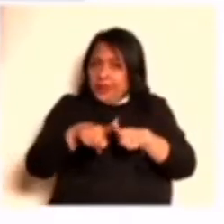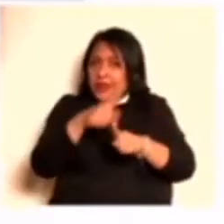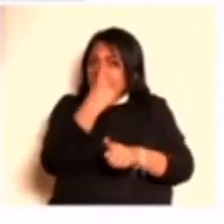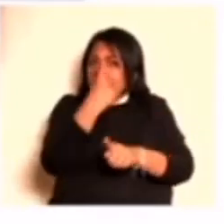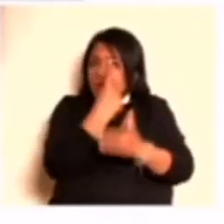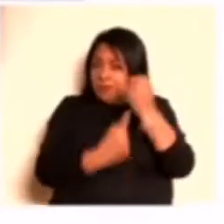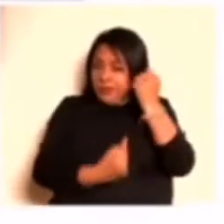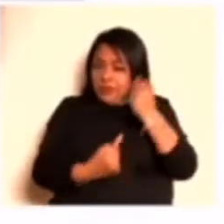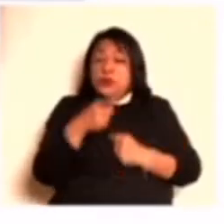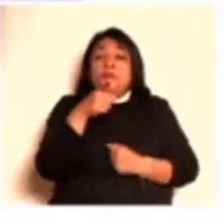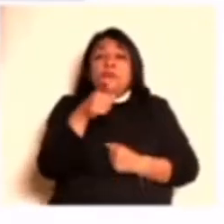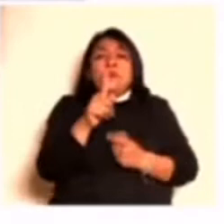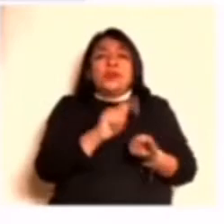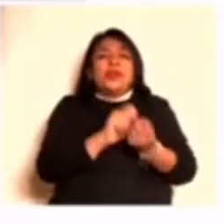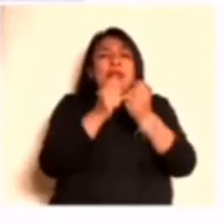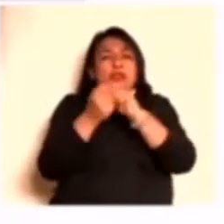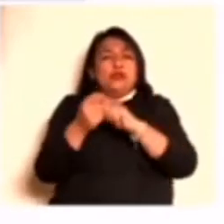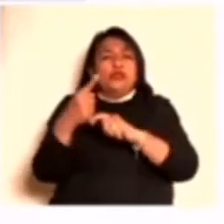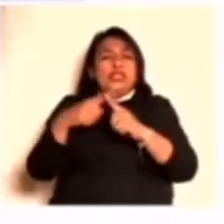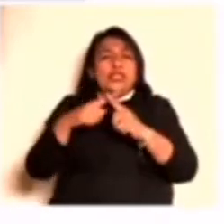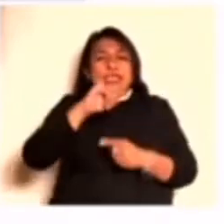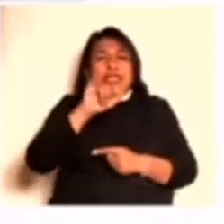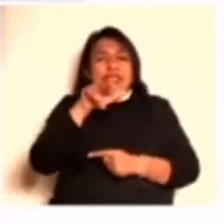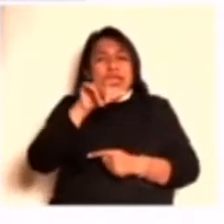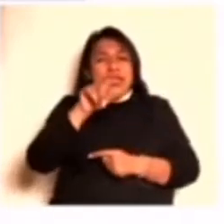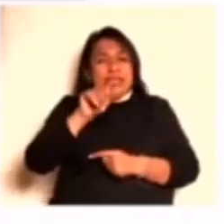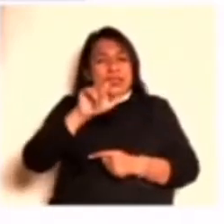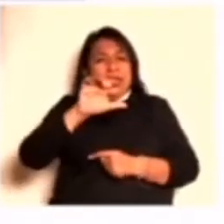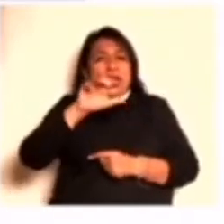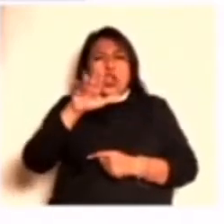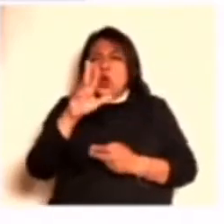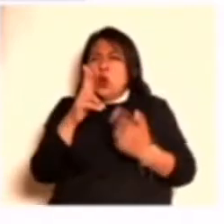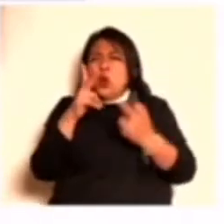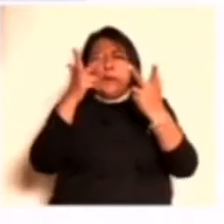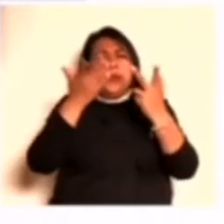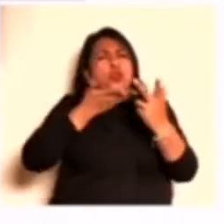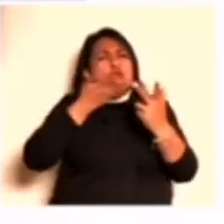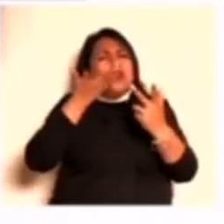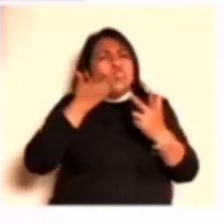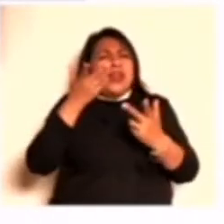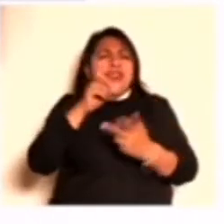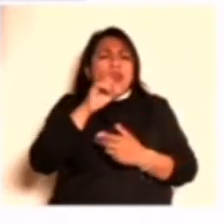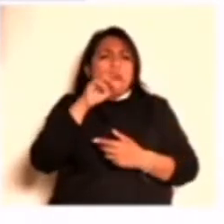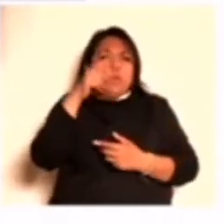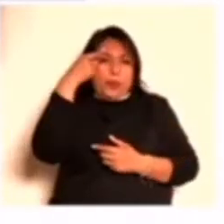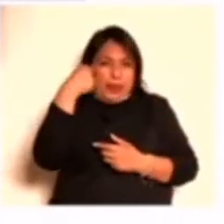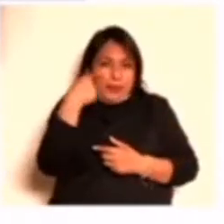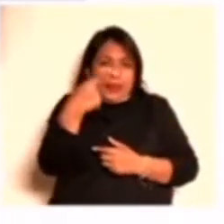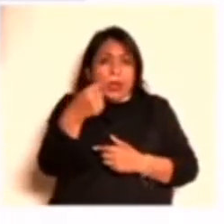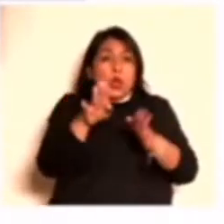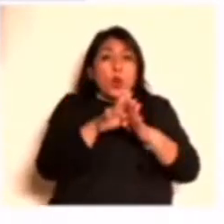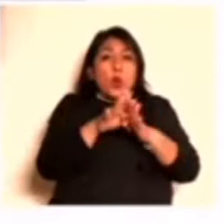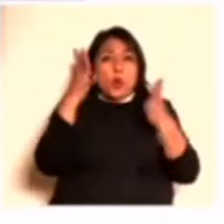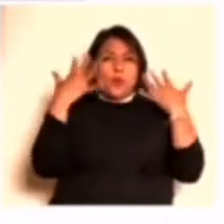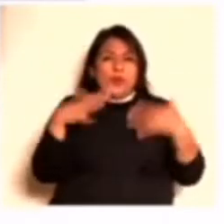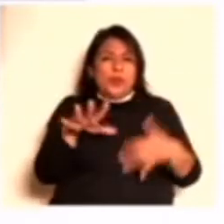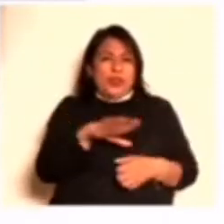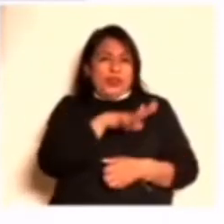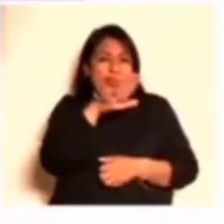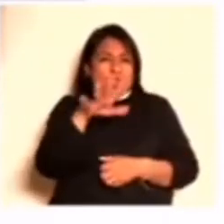Este texto, traducido por Janet Clarion, rompe con la estructura tradicional de la dramaturgia para mostrarnos que la rubia platinada de